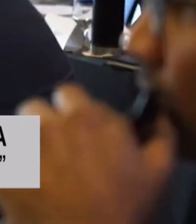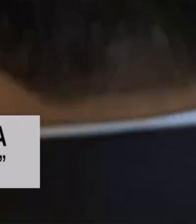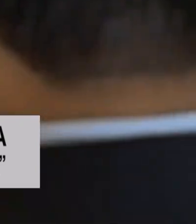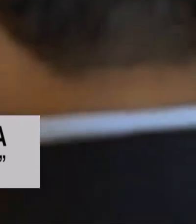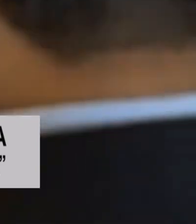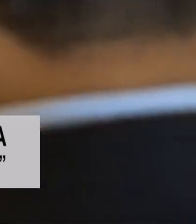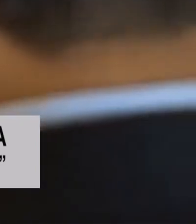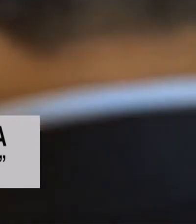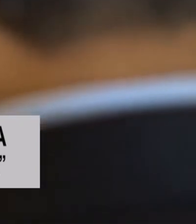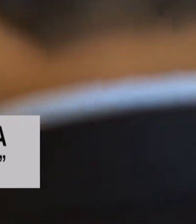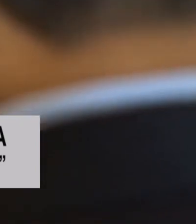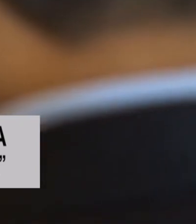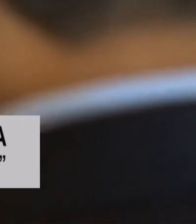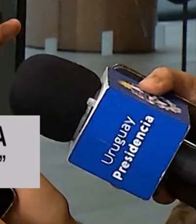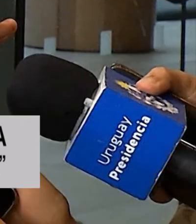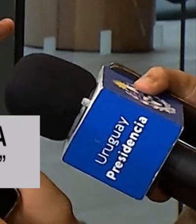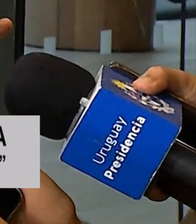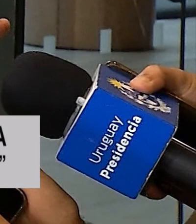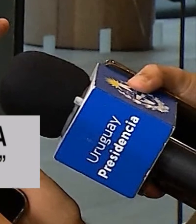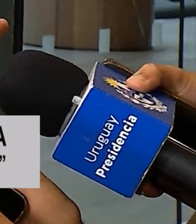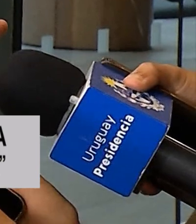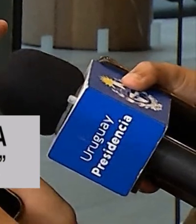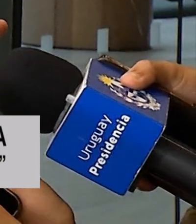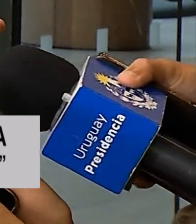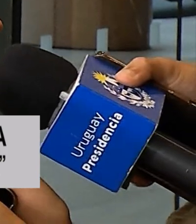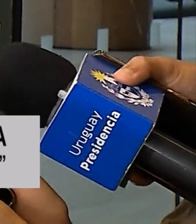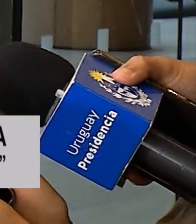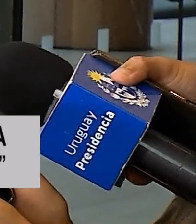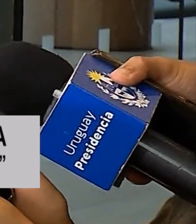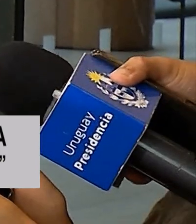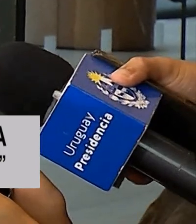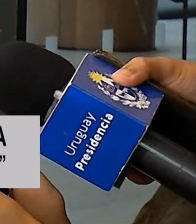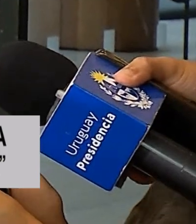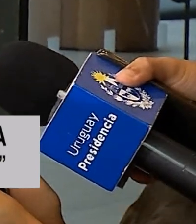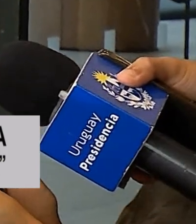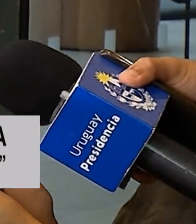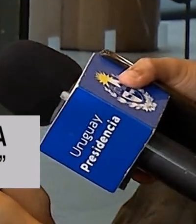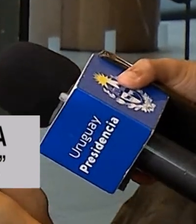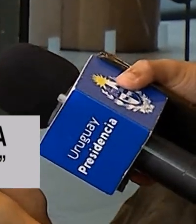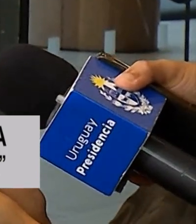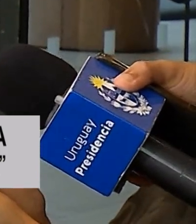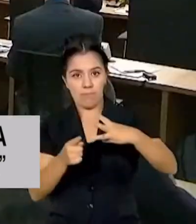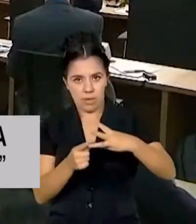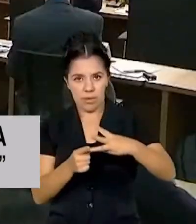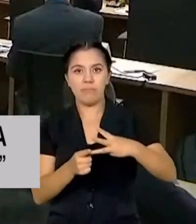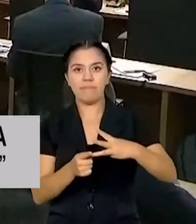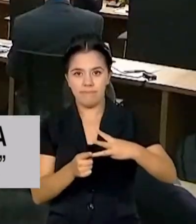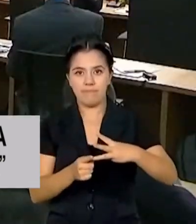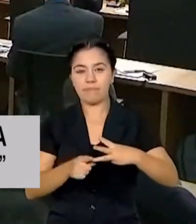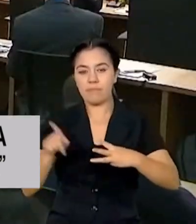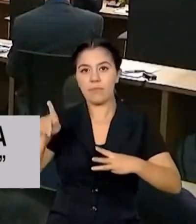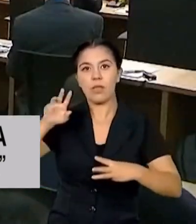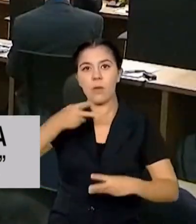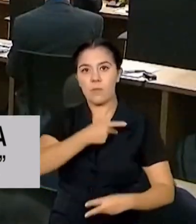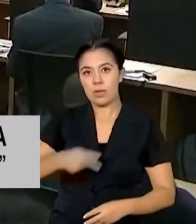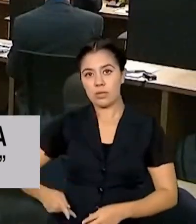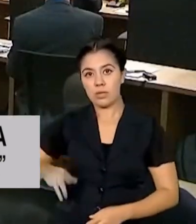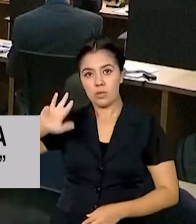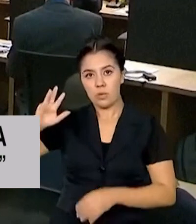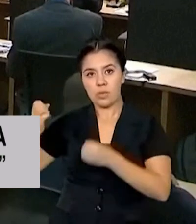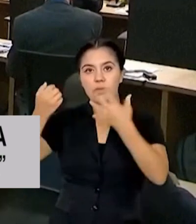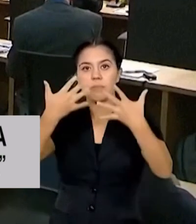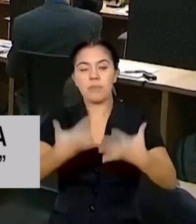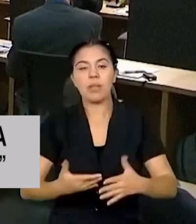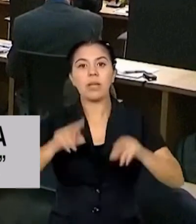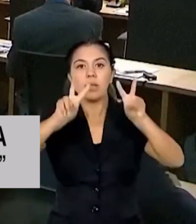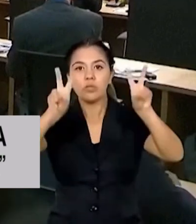del mundo, comenzó diciendo Omar Paganini. Enseguida se refirió a la invasión de Ucrania por parte de Rusia. Insistimos en los principios de integridad